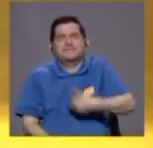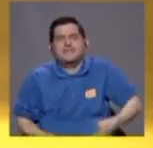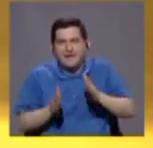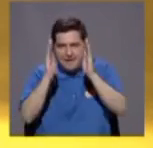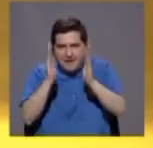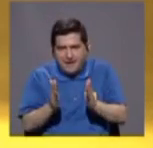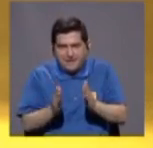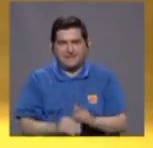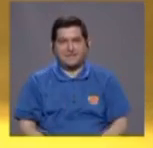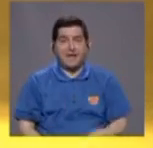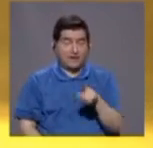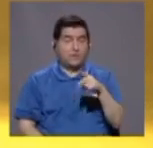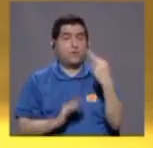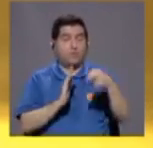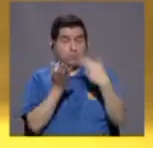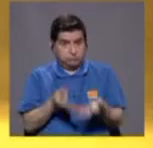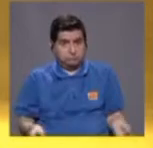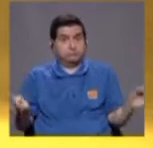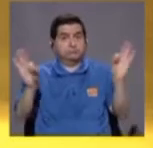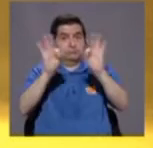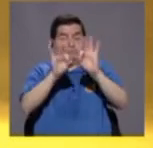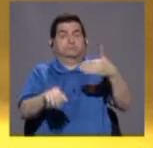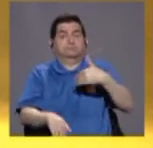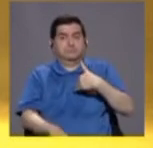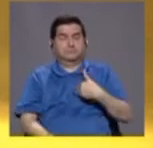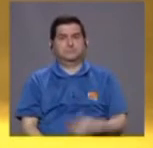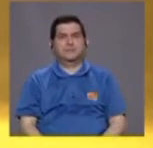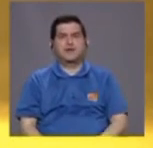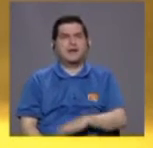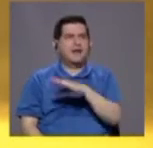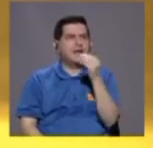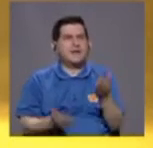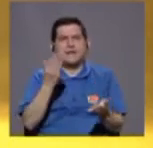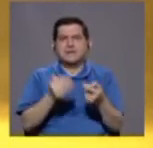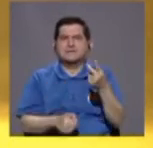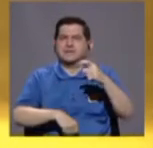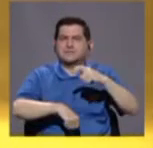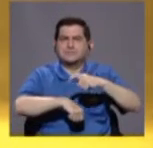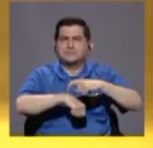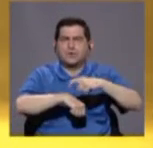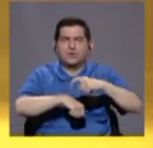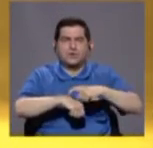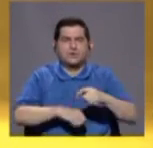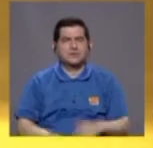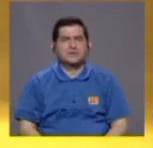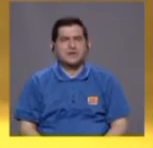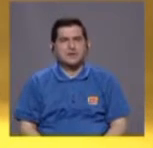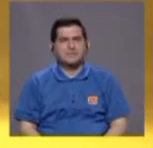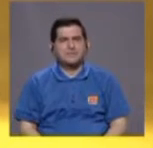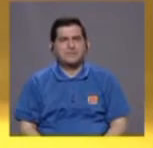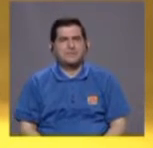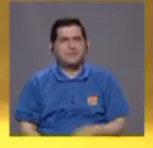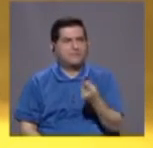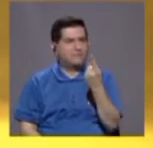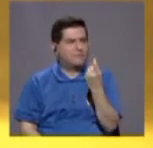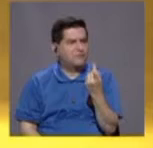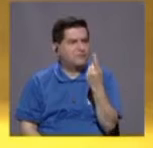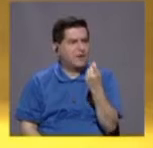que juega un papel importante y nos deben quedar muy poquito para llegar a